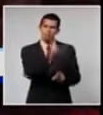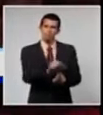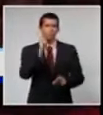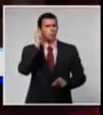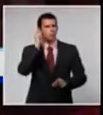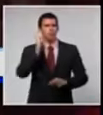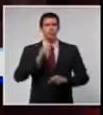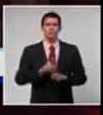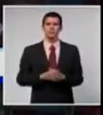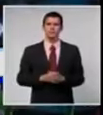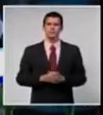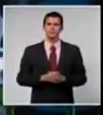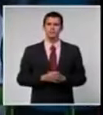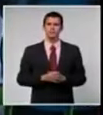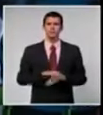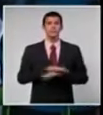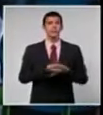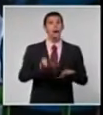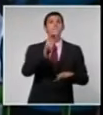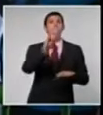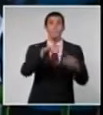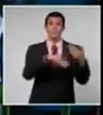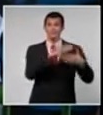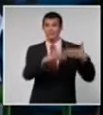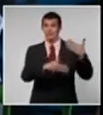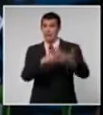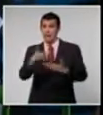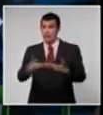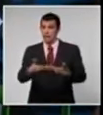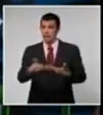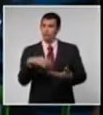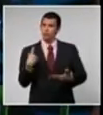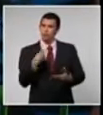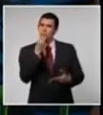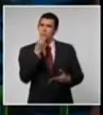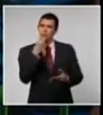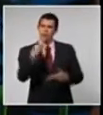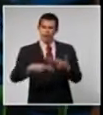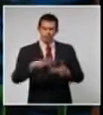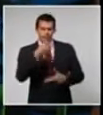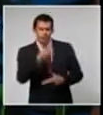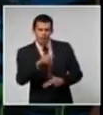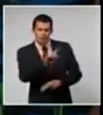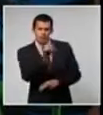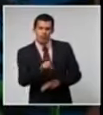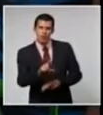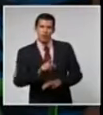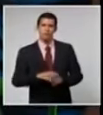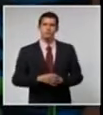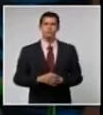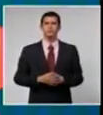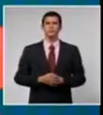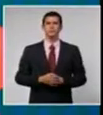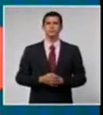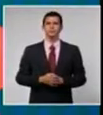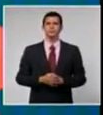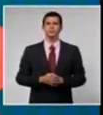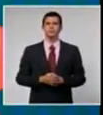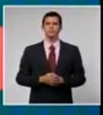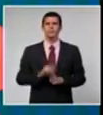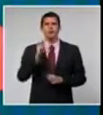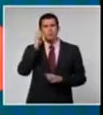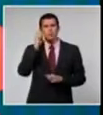a su encuentro 20 días después de la operación. Maidela fue intervenida quirúrgicamente con un proceder llamado operación de